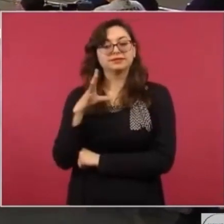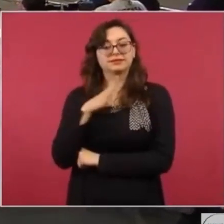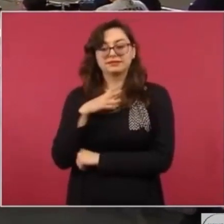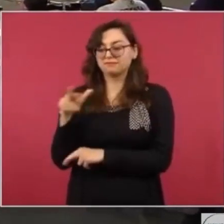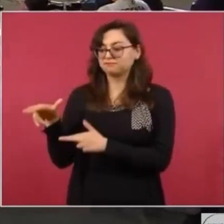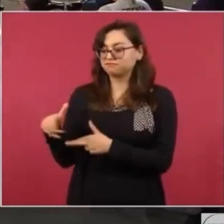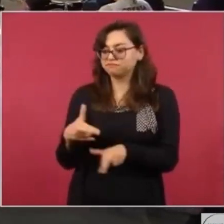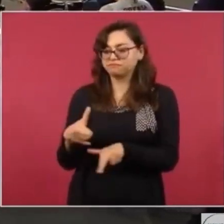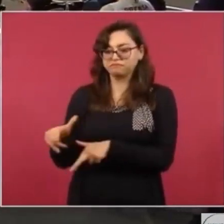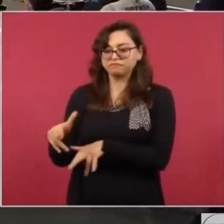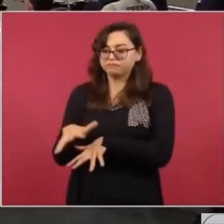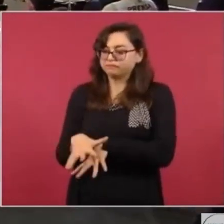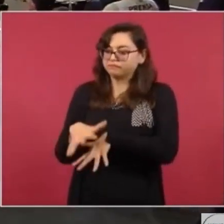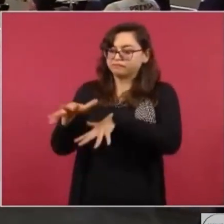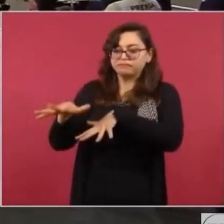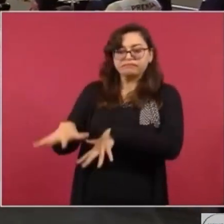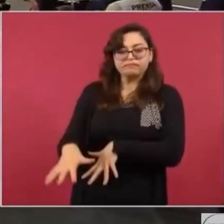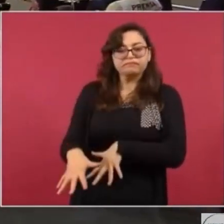más grandes de México.